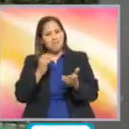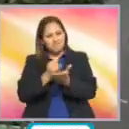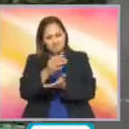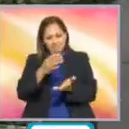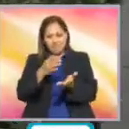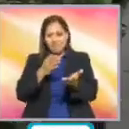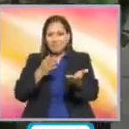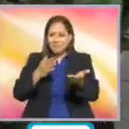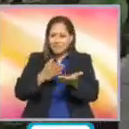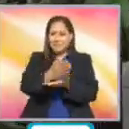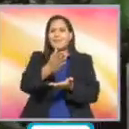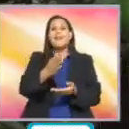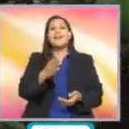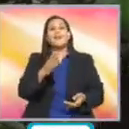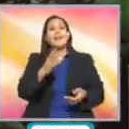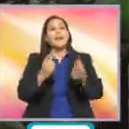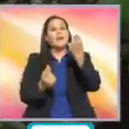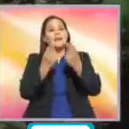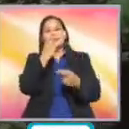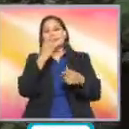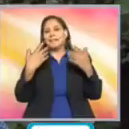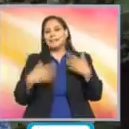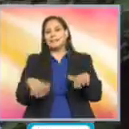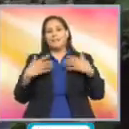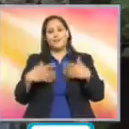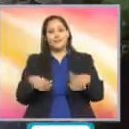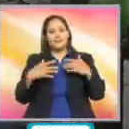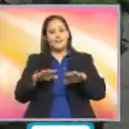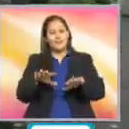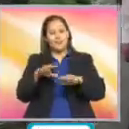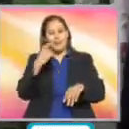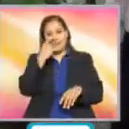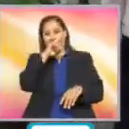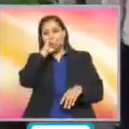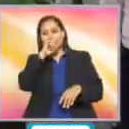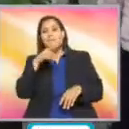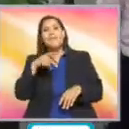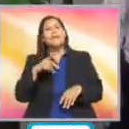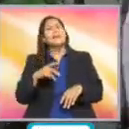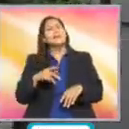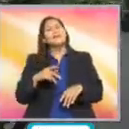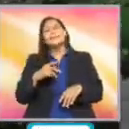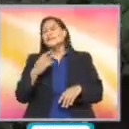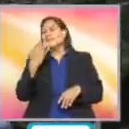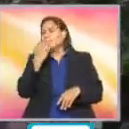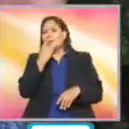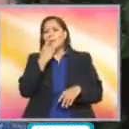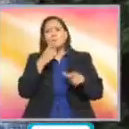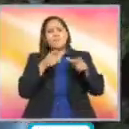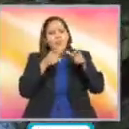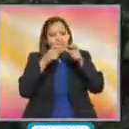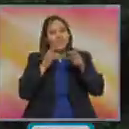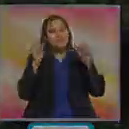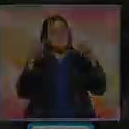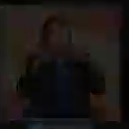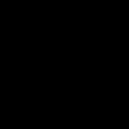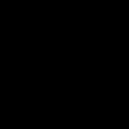entrar, pues, como dicen por ahí. Ahí, ojitos pajarito. Ay, qué ricas tostadas. Ahí nos vemos, tío Alberto.